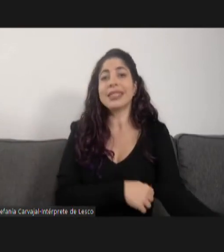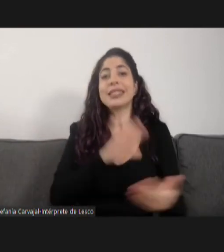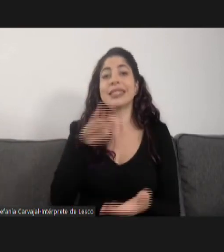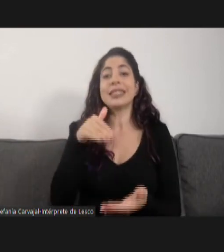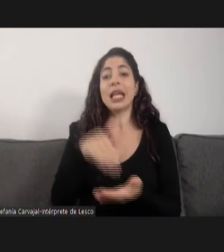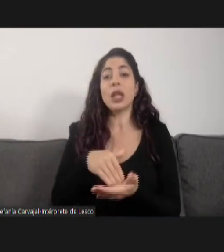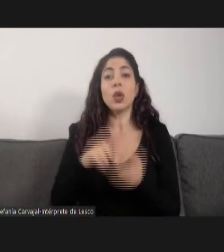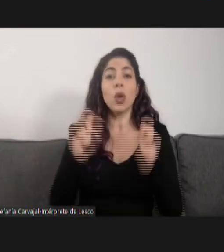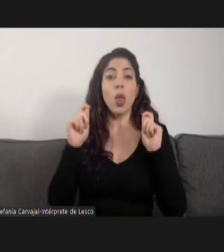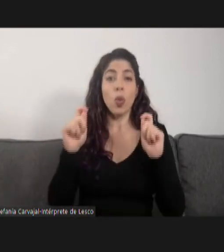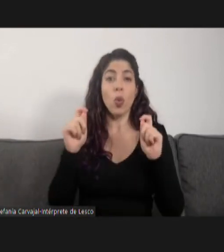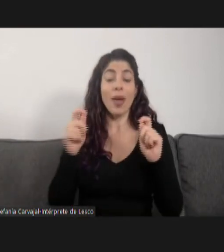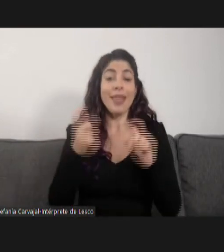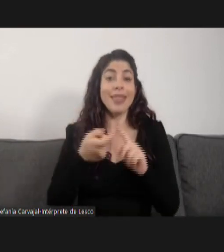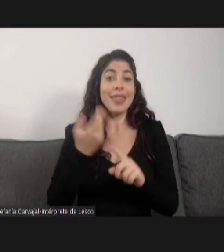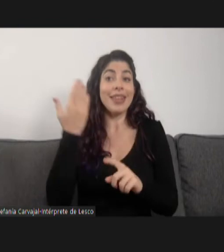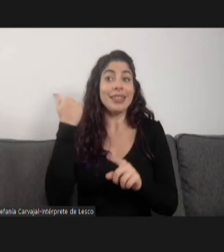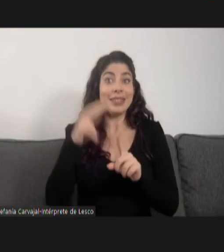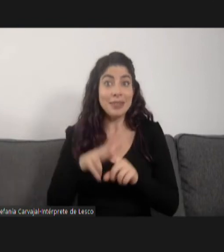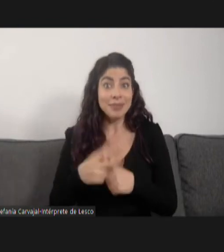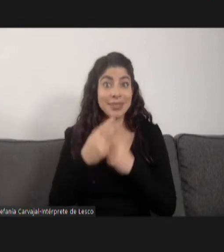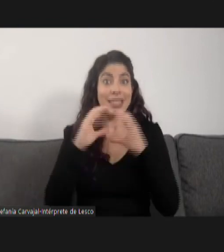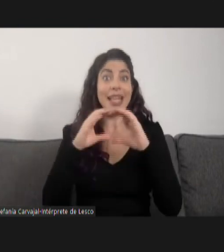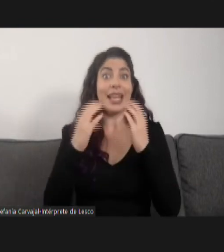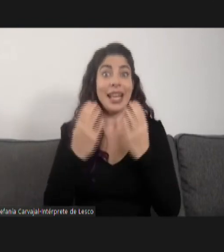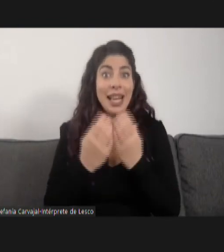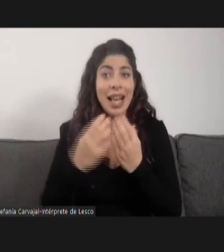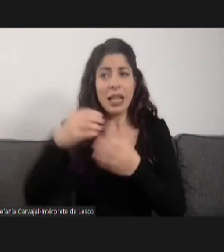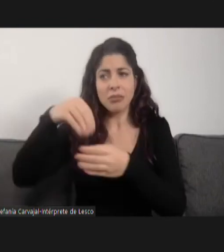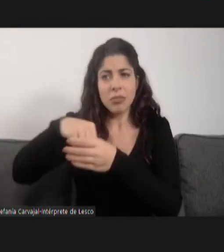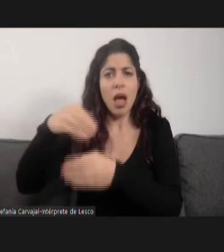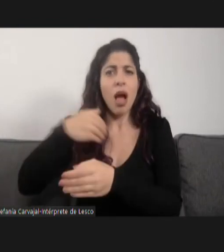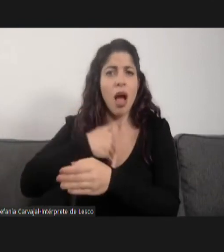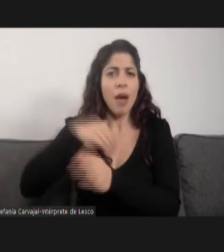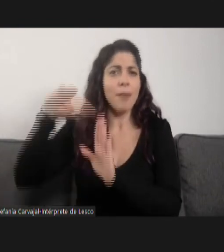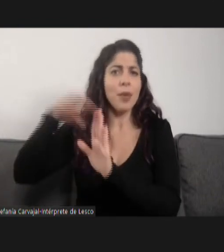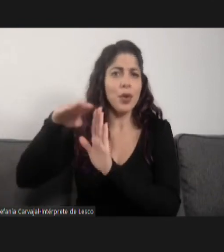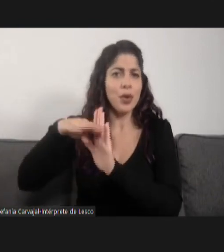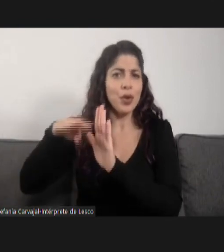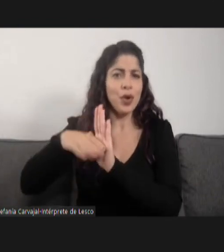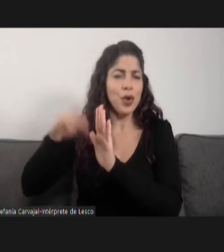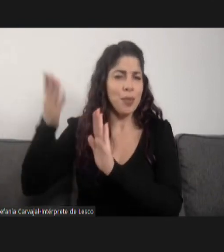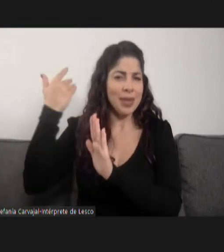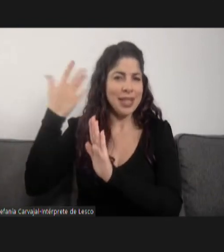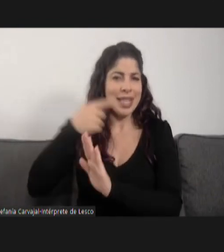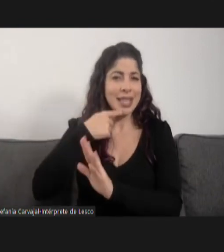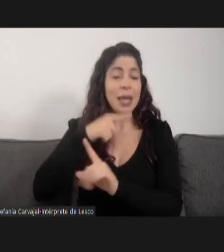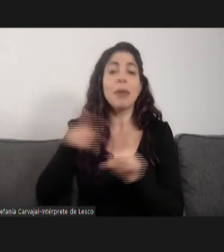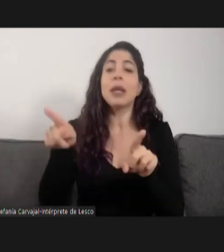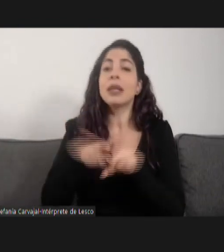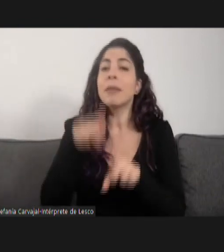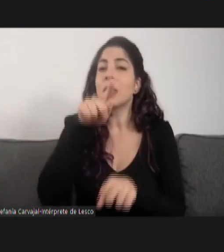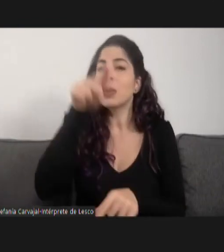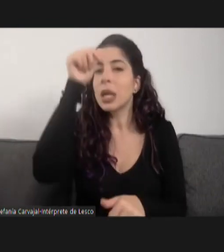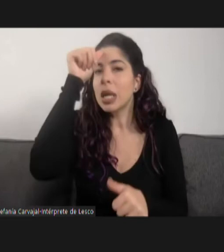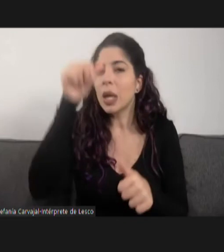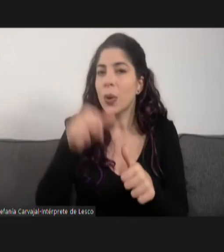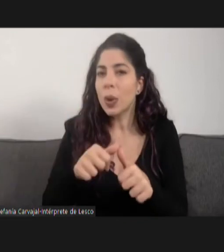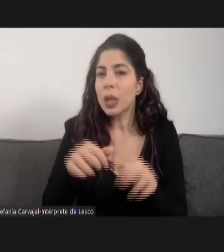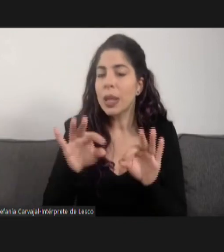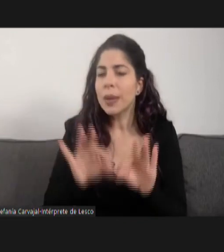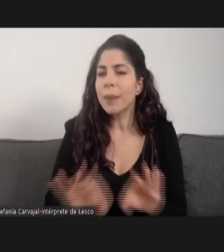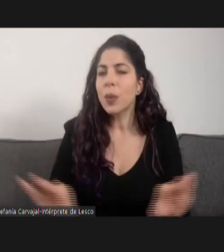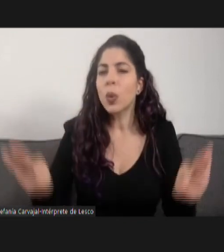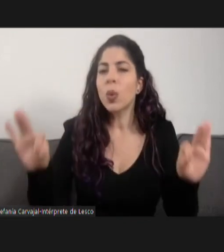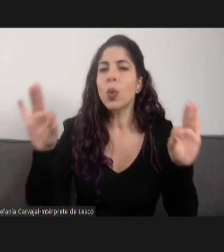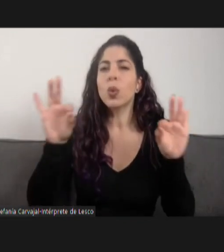educativos, desde que se reanudaron las clases, han estado aplicando también protocolos, como lo indicábamos anteriormente, pero también hay que recordar la trascendencia, la importancia